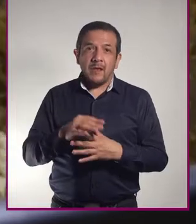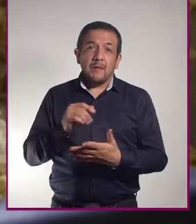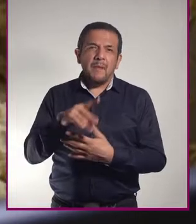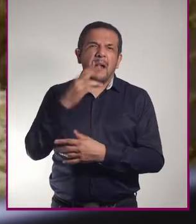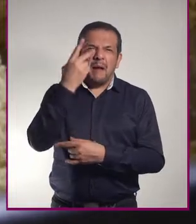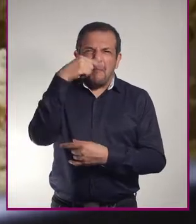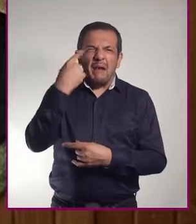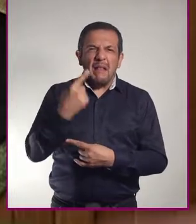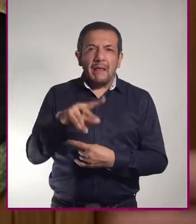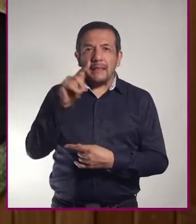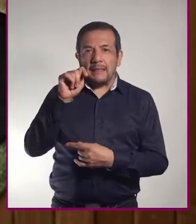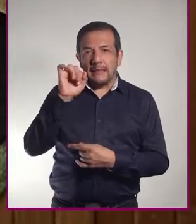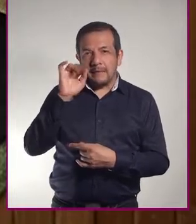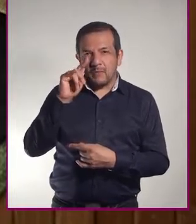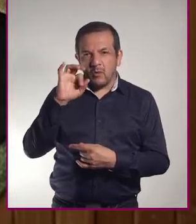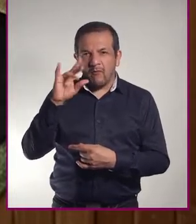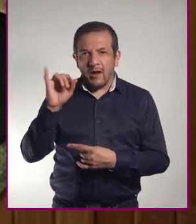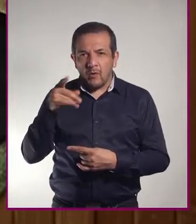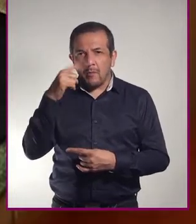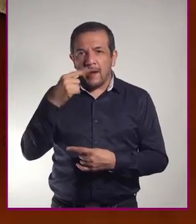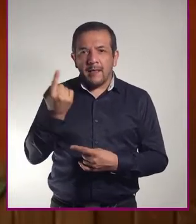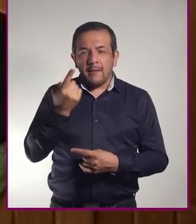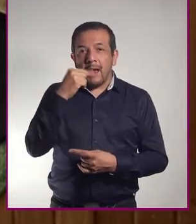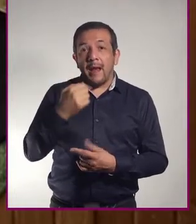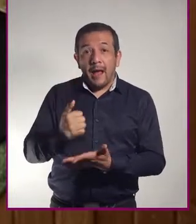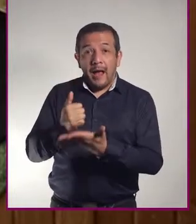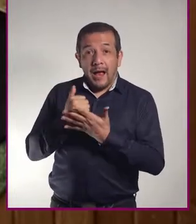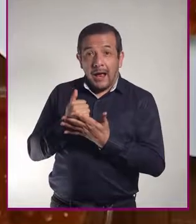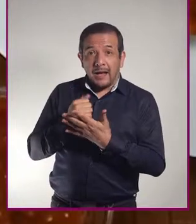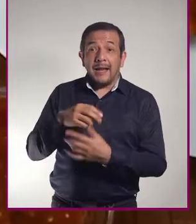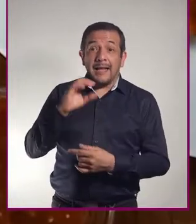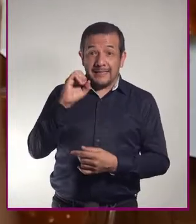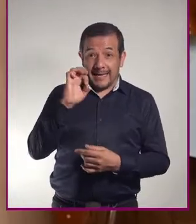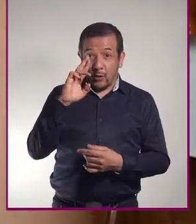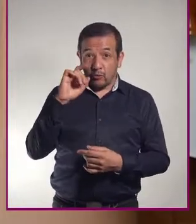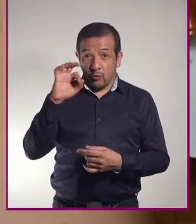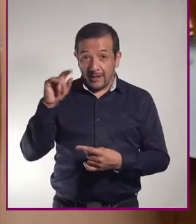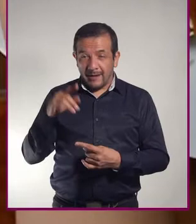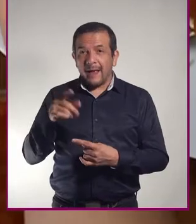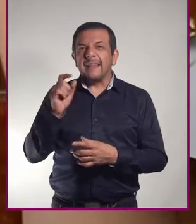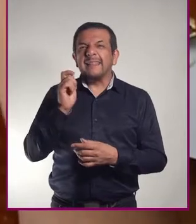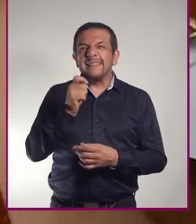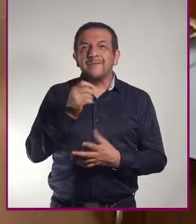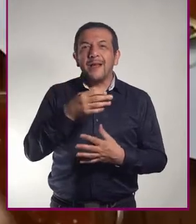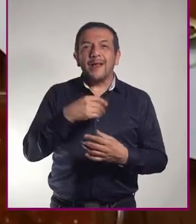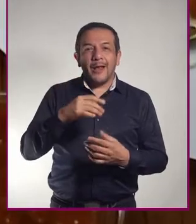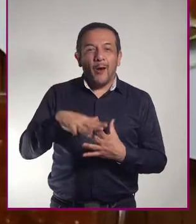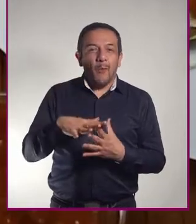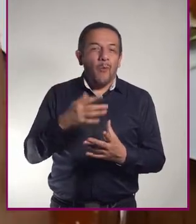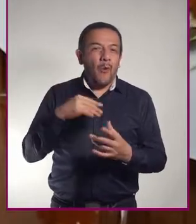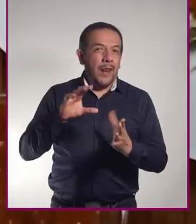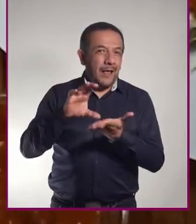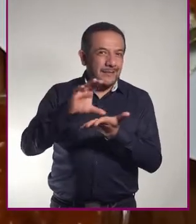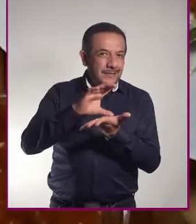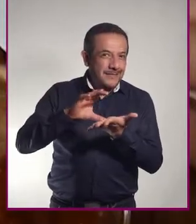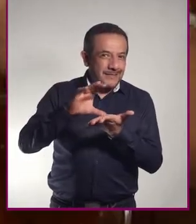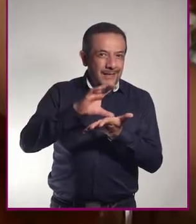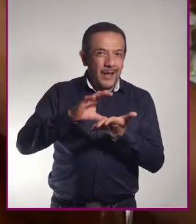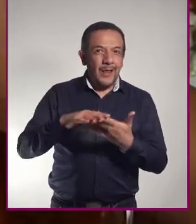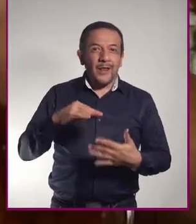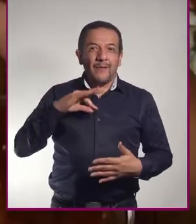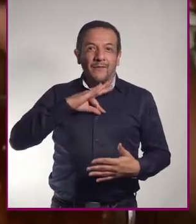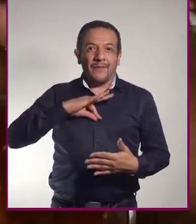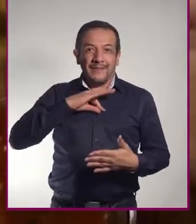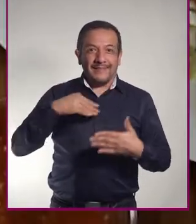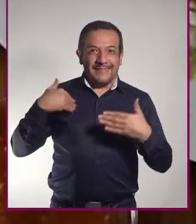triptófano? Entre otras cosas, para metabolizar la serotonina, conocida en el mundo de las hormonas como la hormona de